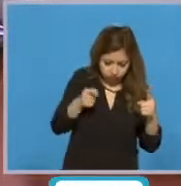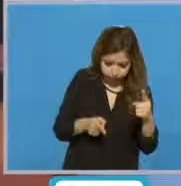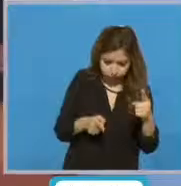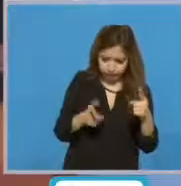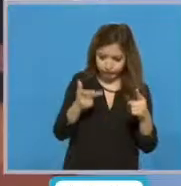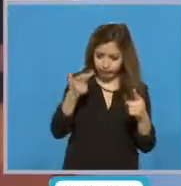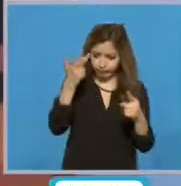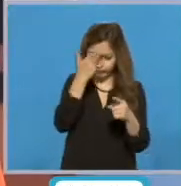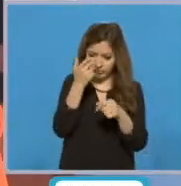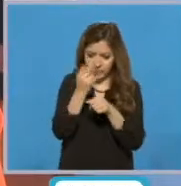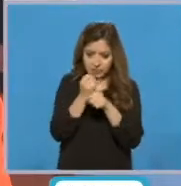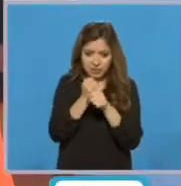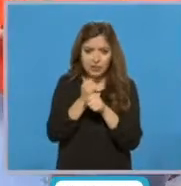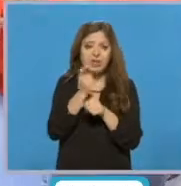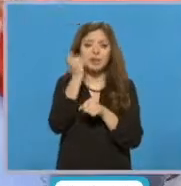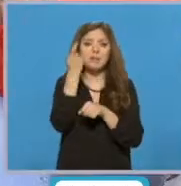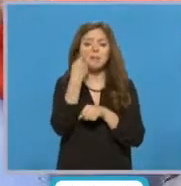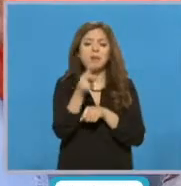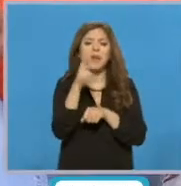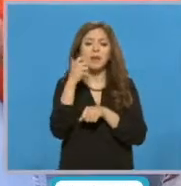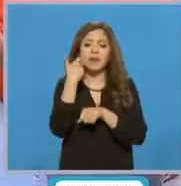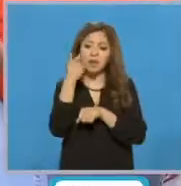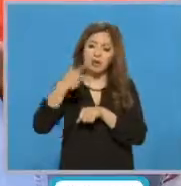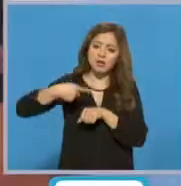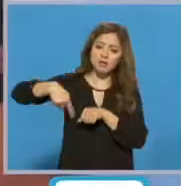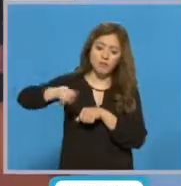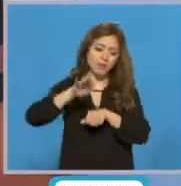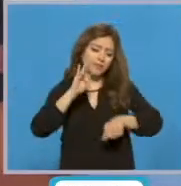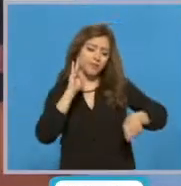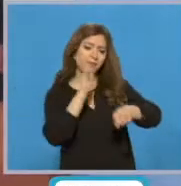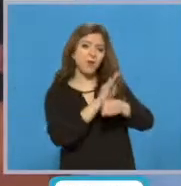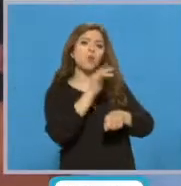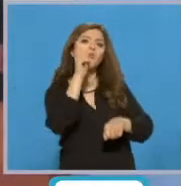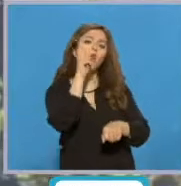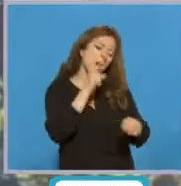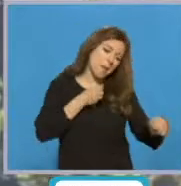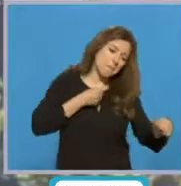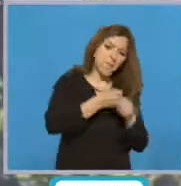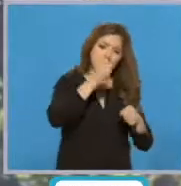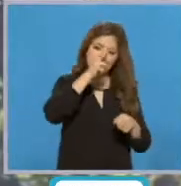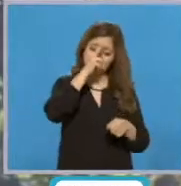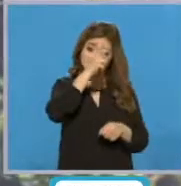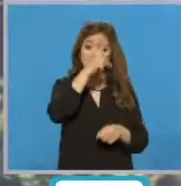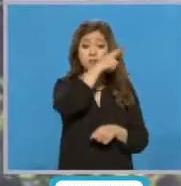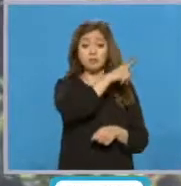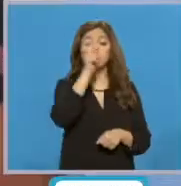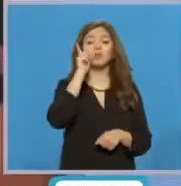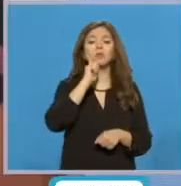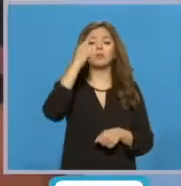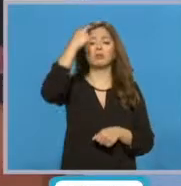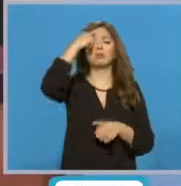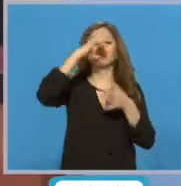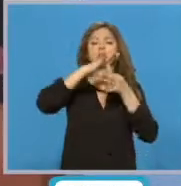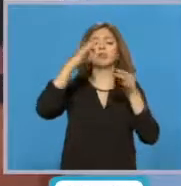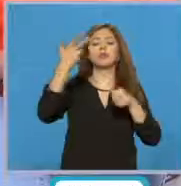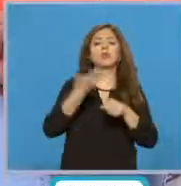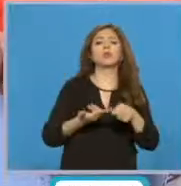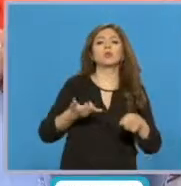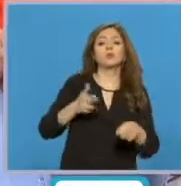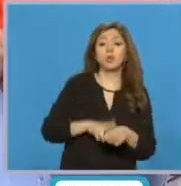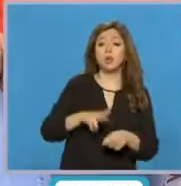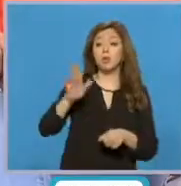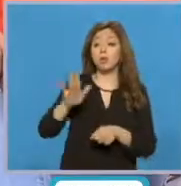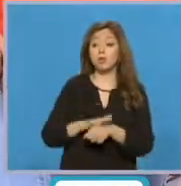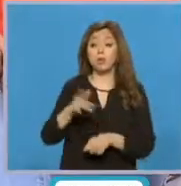defender a una mujer que ha sido golpeada, que está inconsciente en el hospital, que el marido está libre porque tiene un